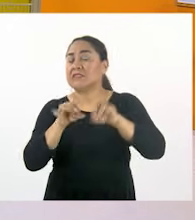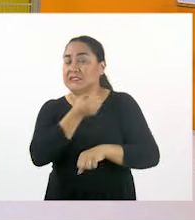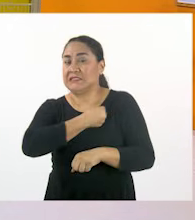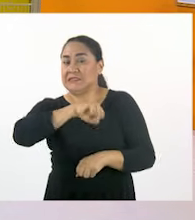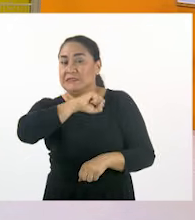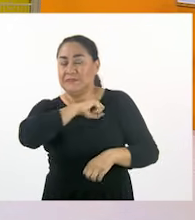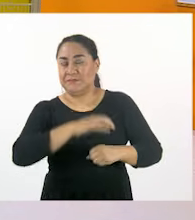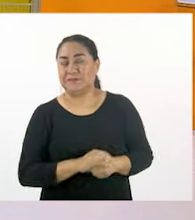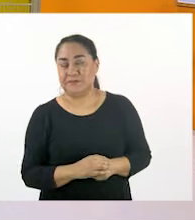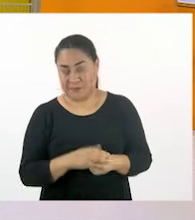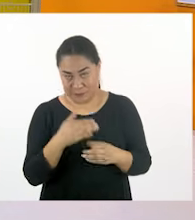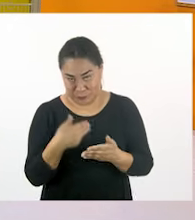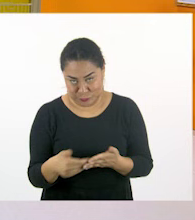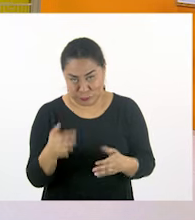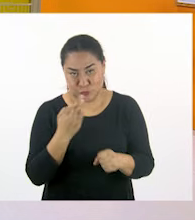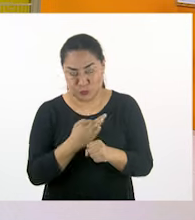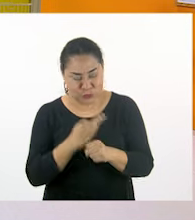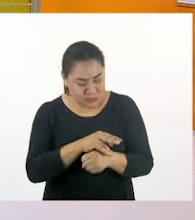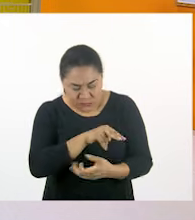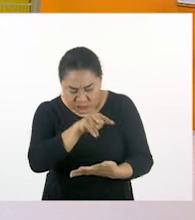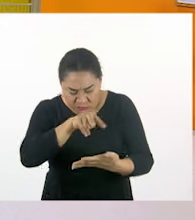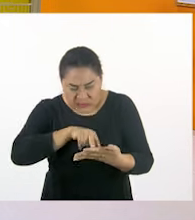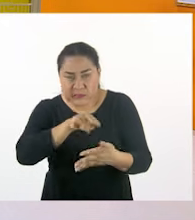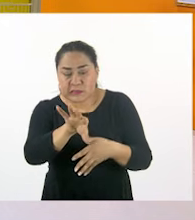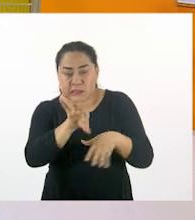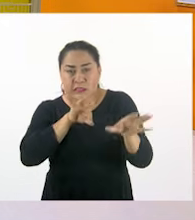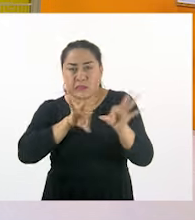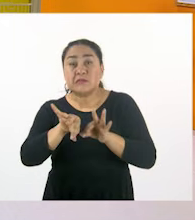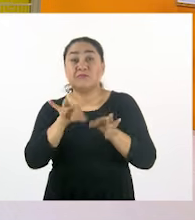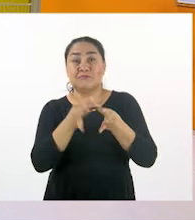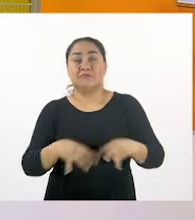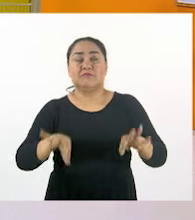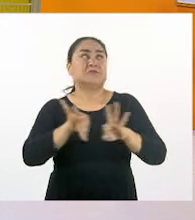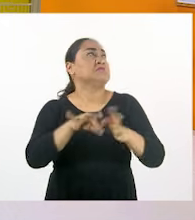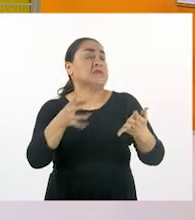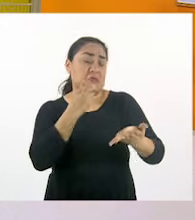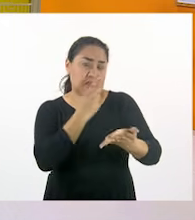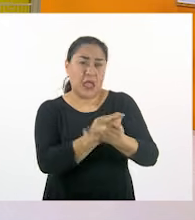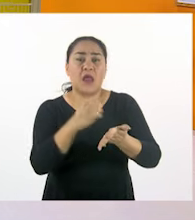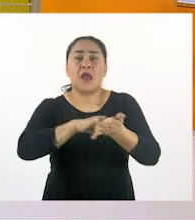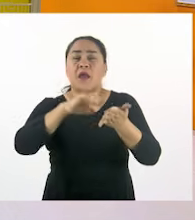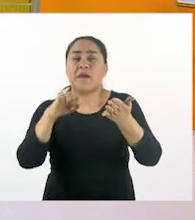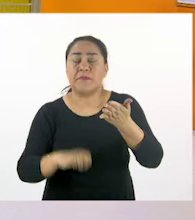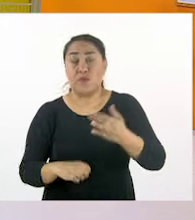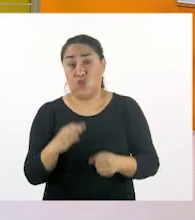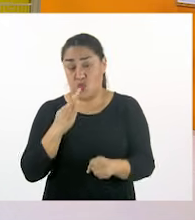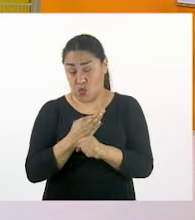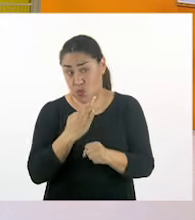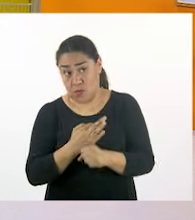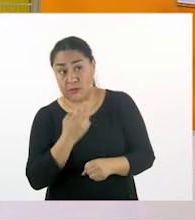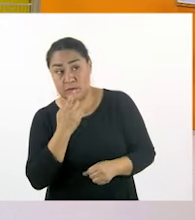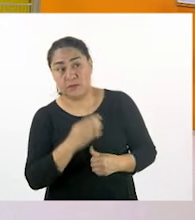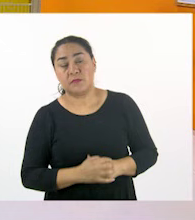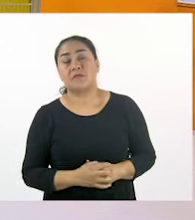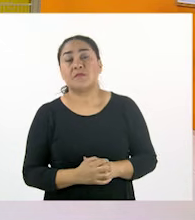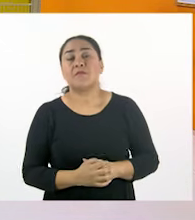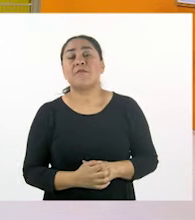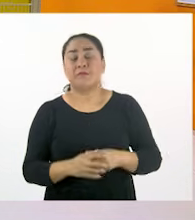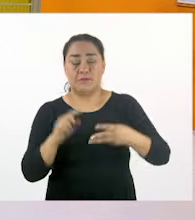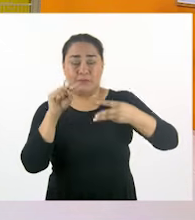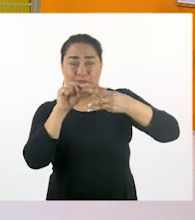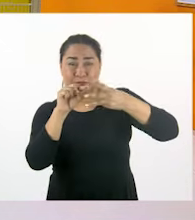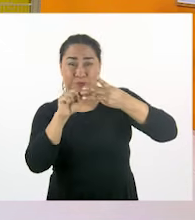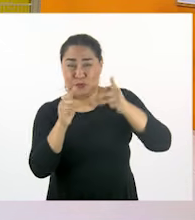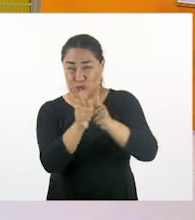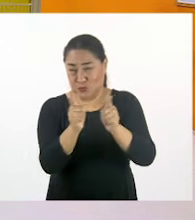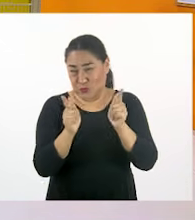a retomar algunos puntos muy importantes. Por ejemplo, esta información nos dice que los tres grupos de